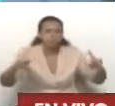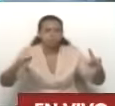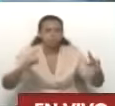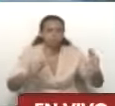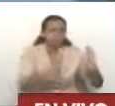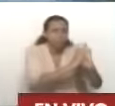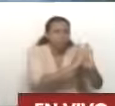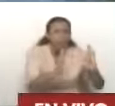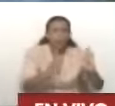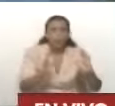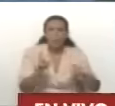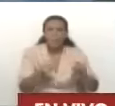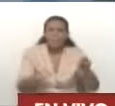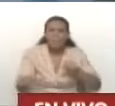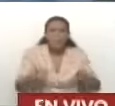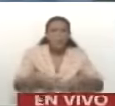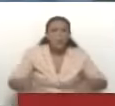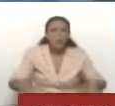de base